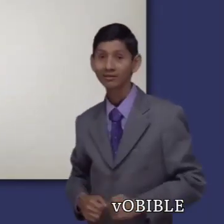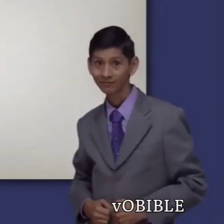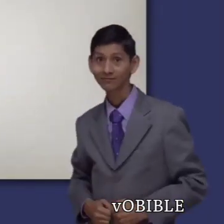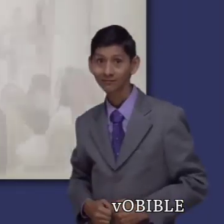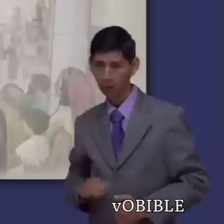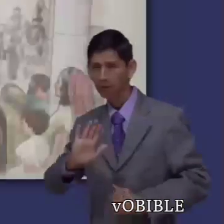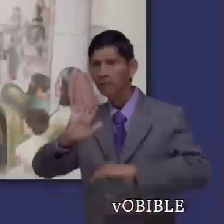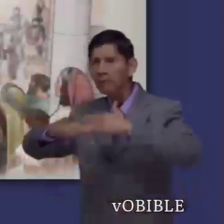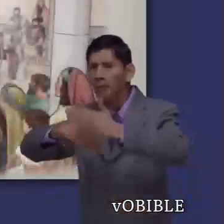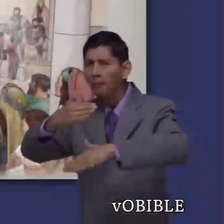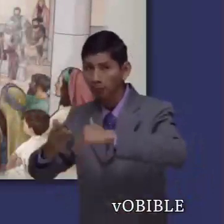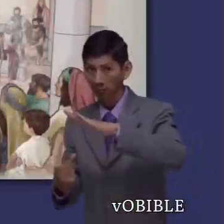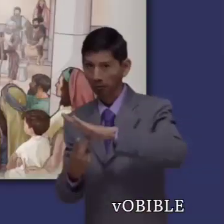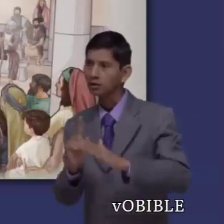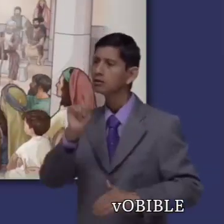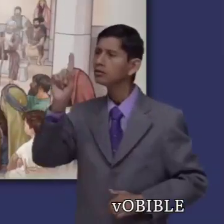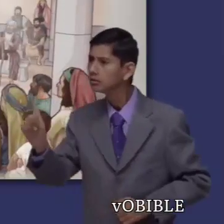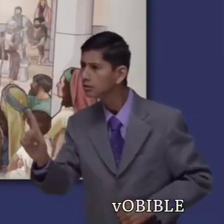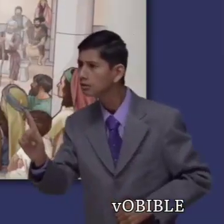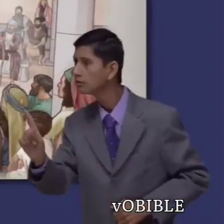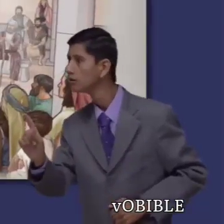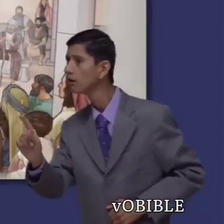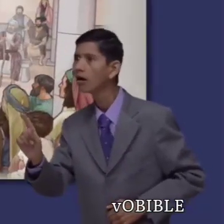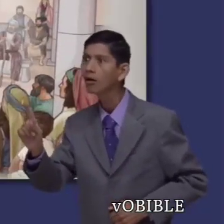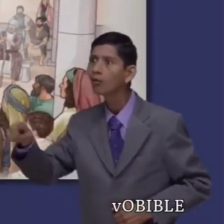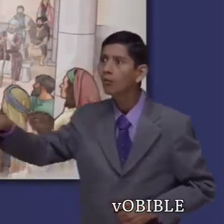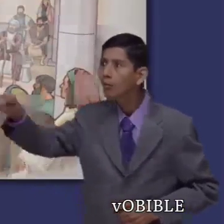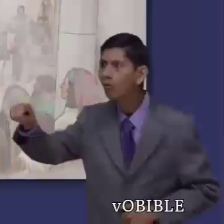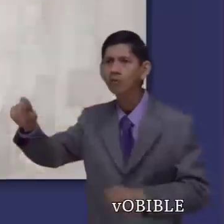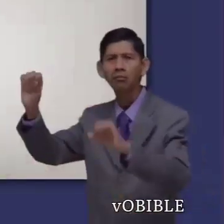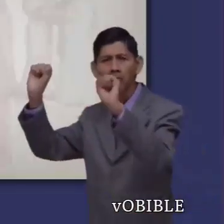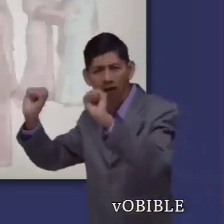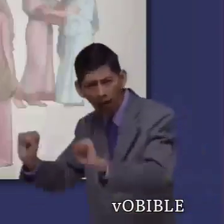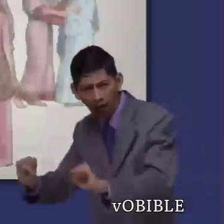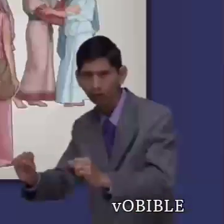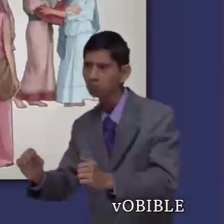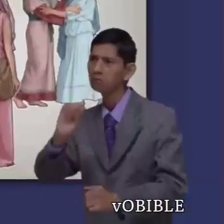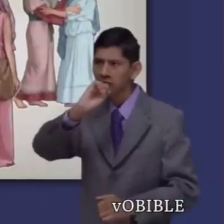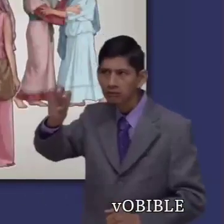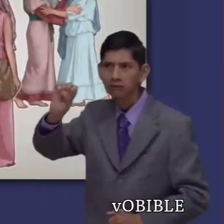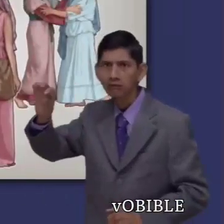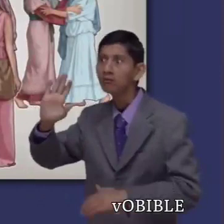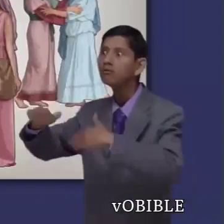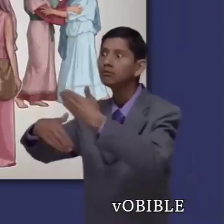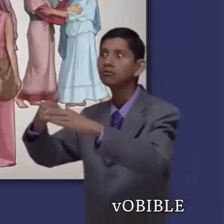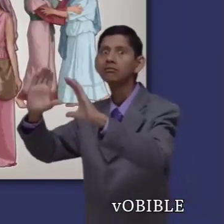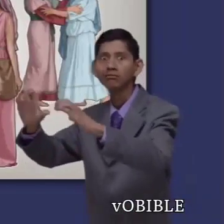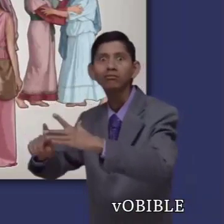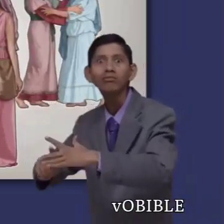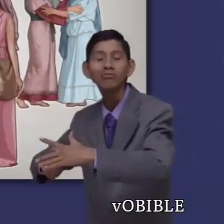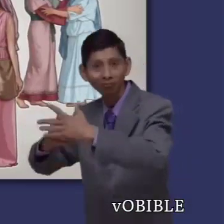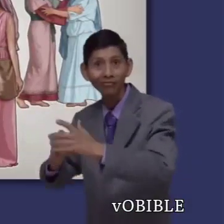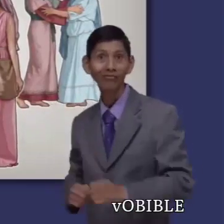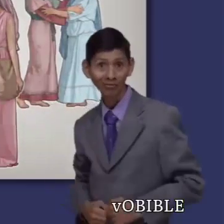Algún tiempo después de llegar a Tesalónica, Pablo predicó en la sinagoga 3 sábados. Poco después, se estableció una congregación